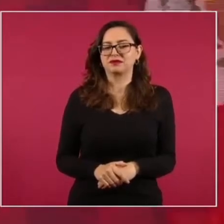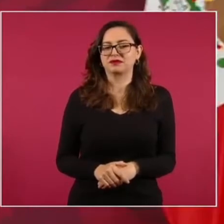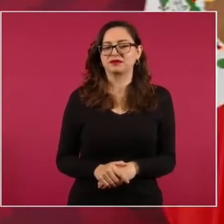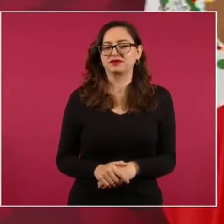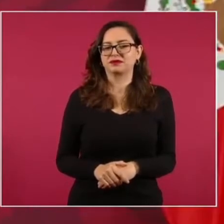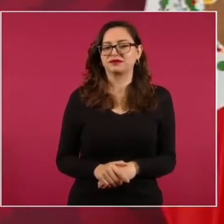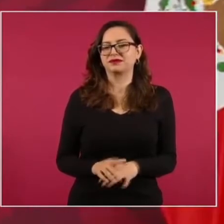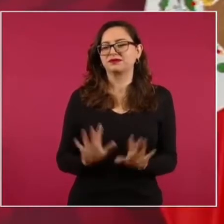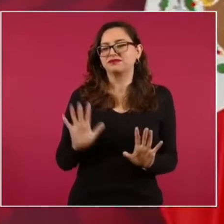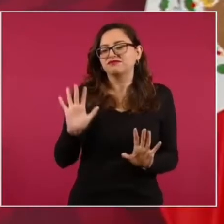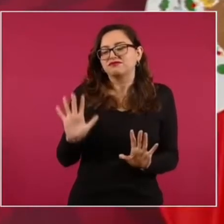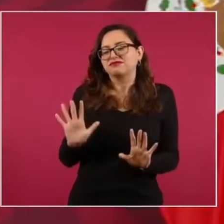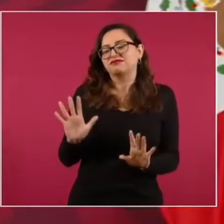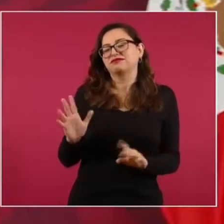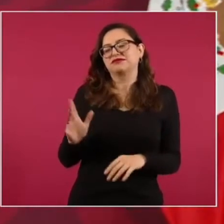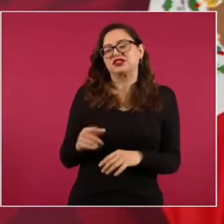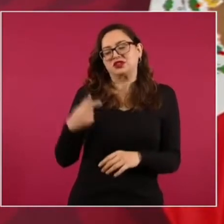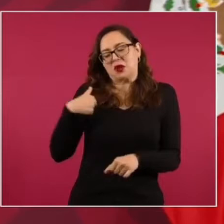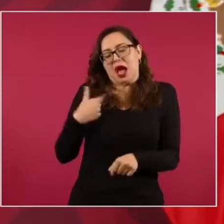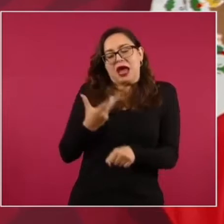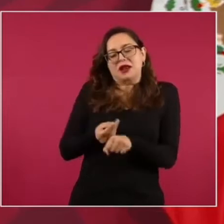lo compongo, ¿no?